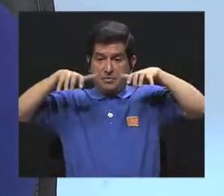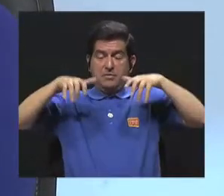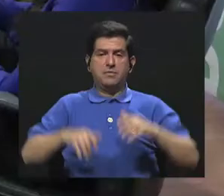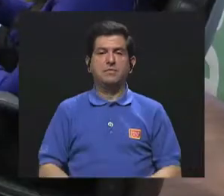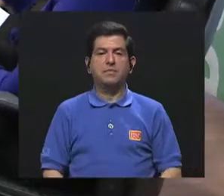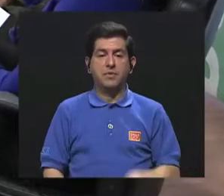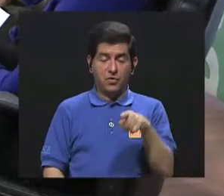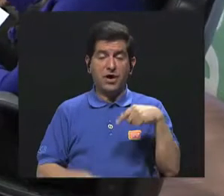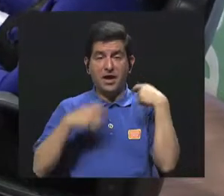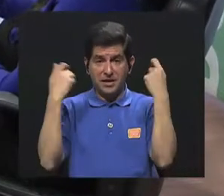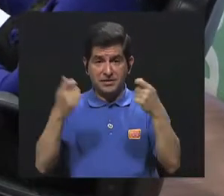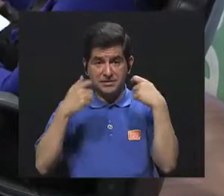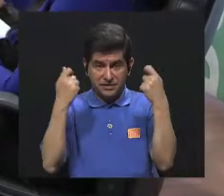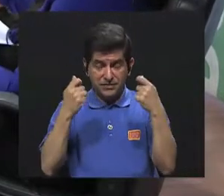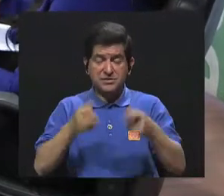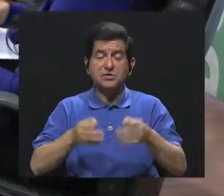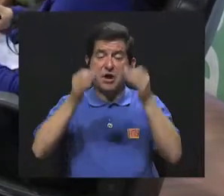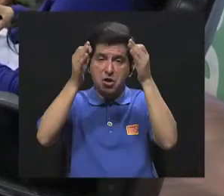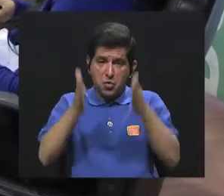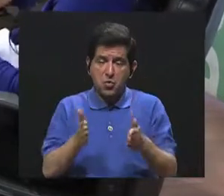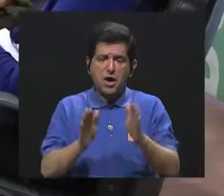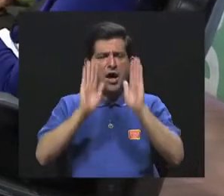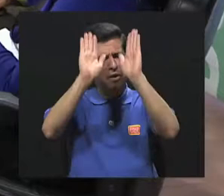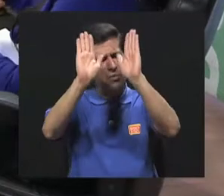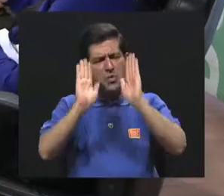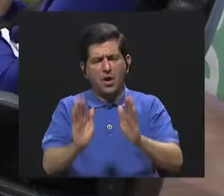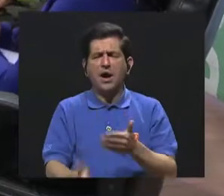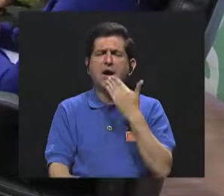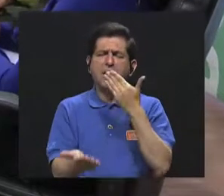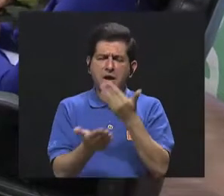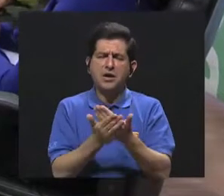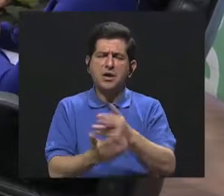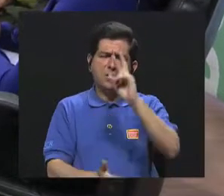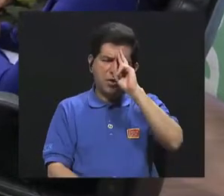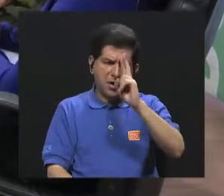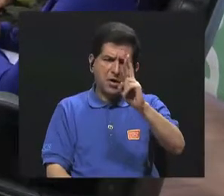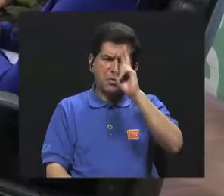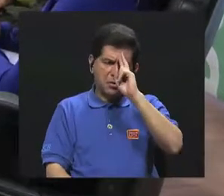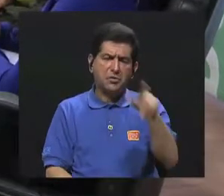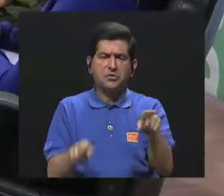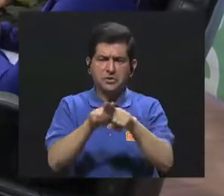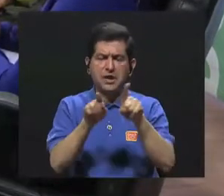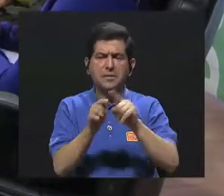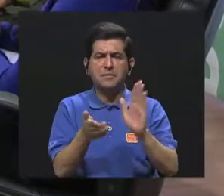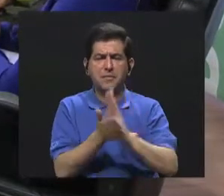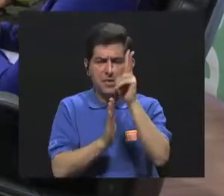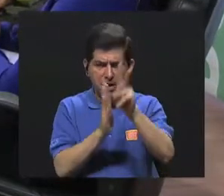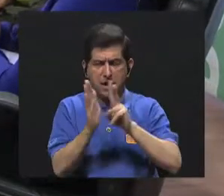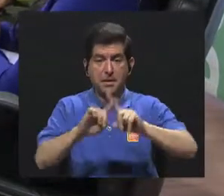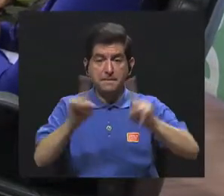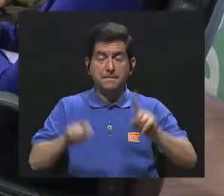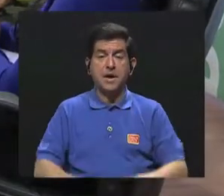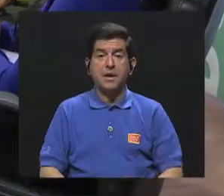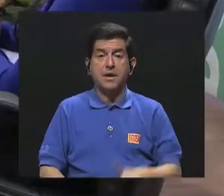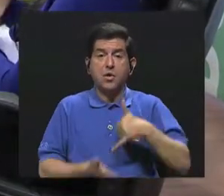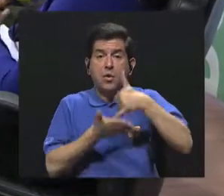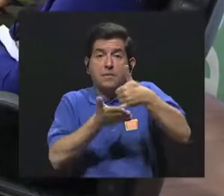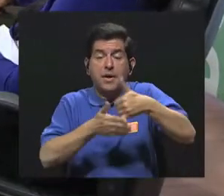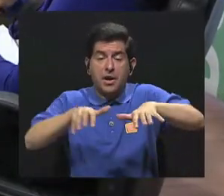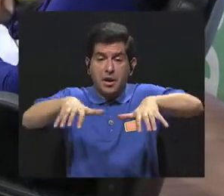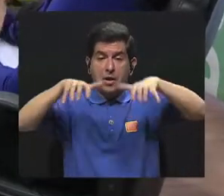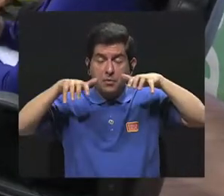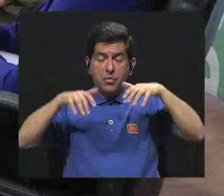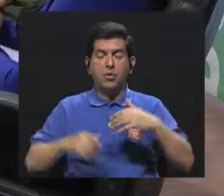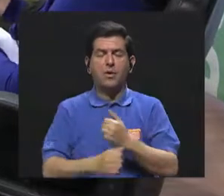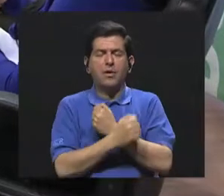el del festival, el del jurado, siempre es maravilloso y que dicha que se le reconoce al documental, pero el premio del público tiene un